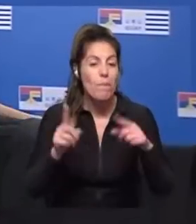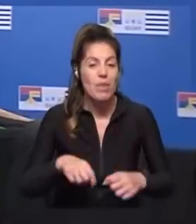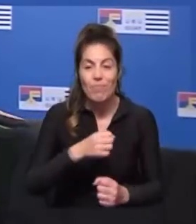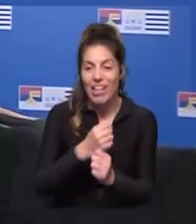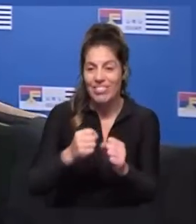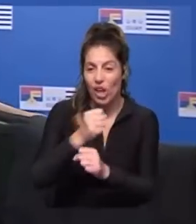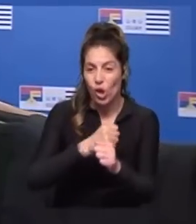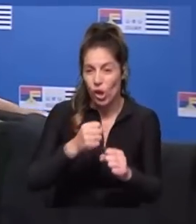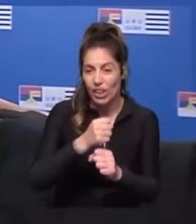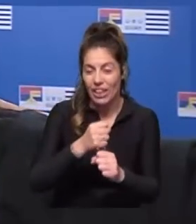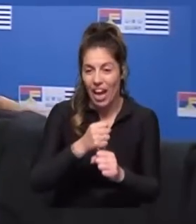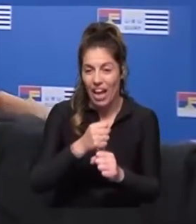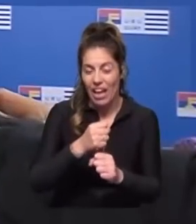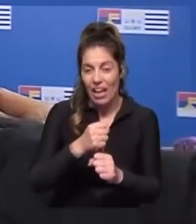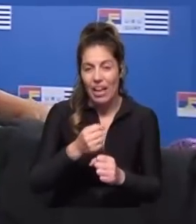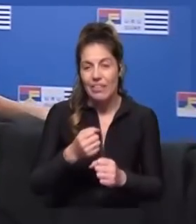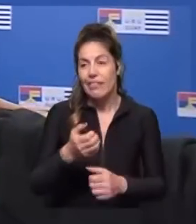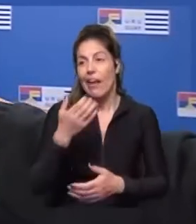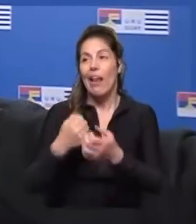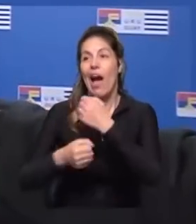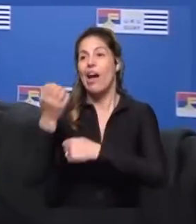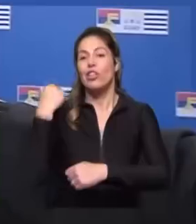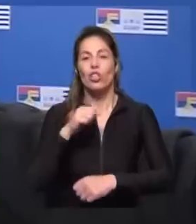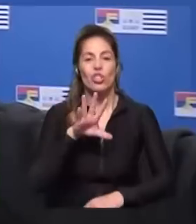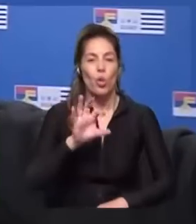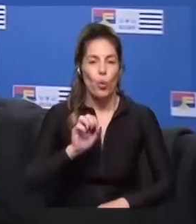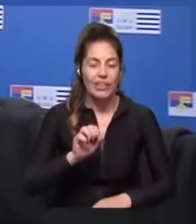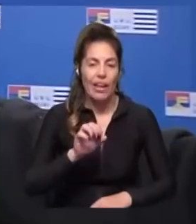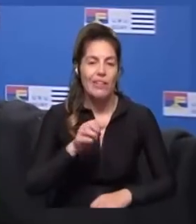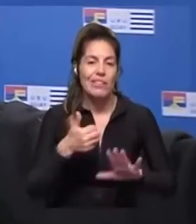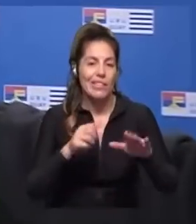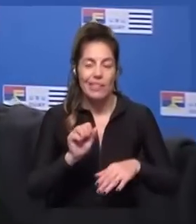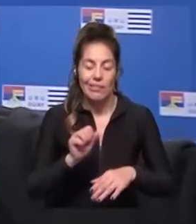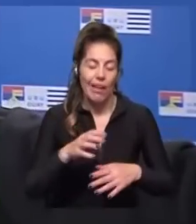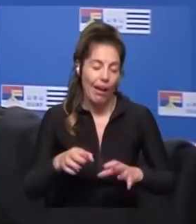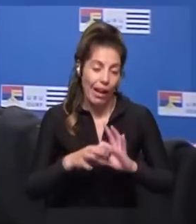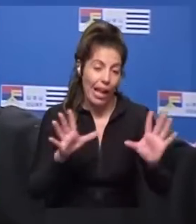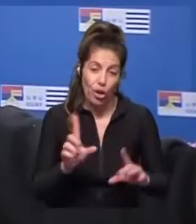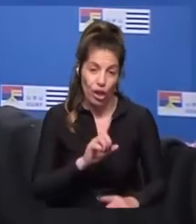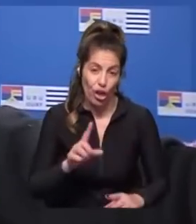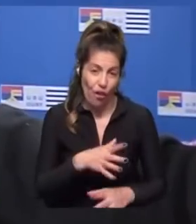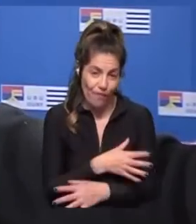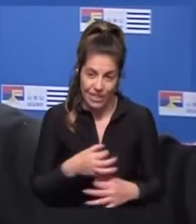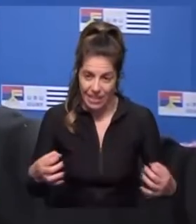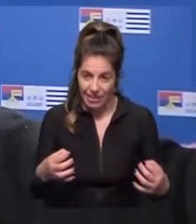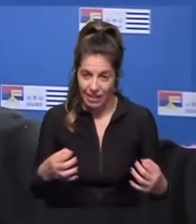producía la década del 50 del 60 está claro que no va a ser muy eficiente para nosotros hay forma de